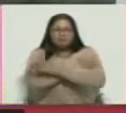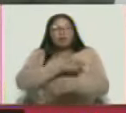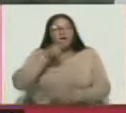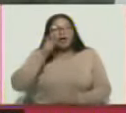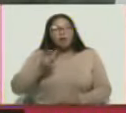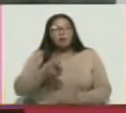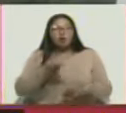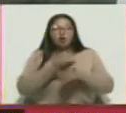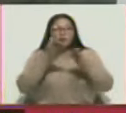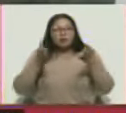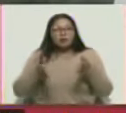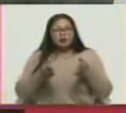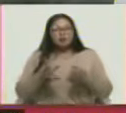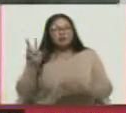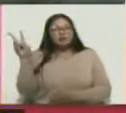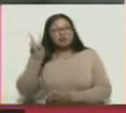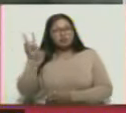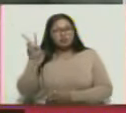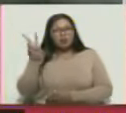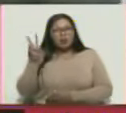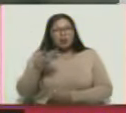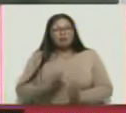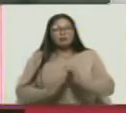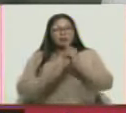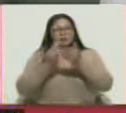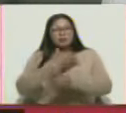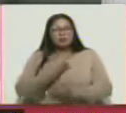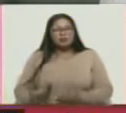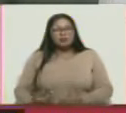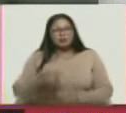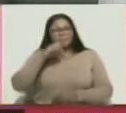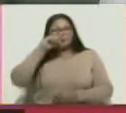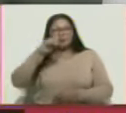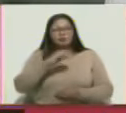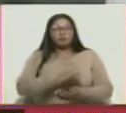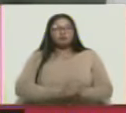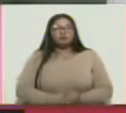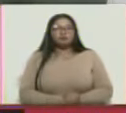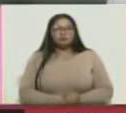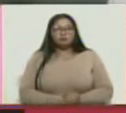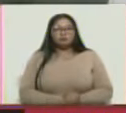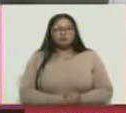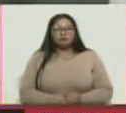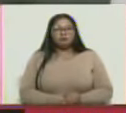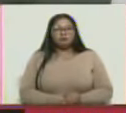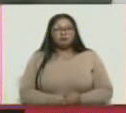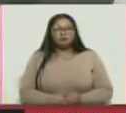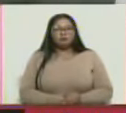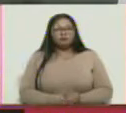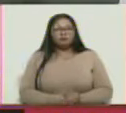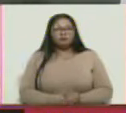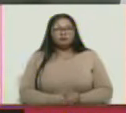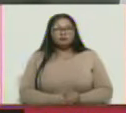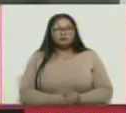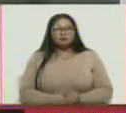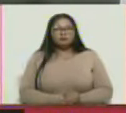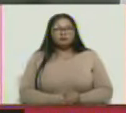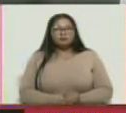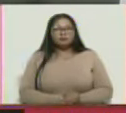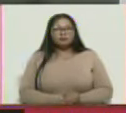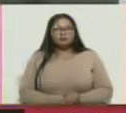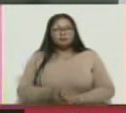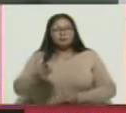y al gobierno de Venezuela presidido por el presidente obrero Nicolás Maduro Moros por